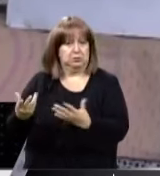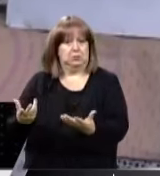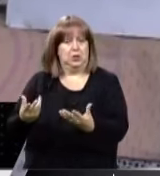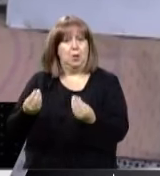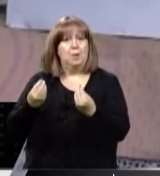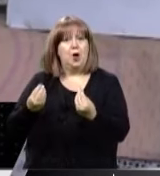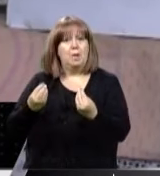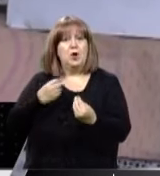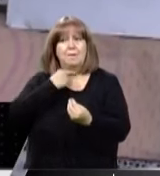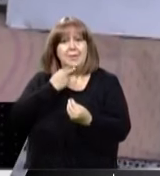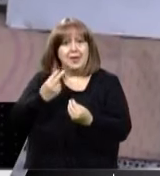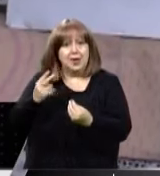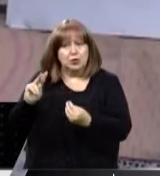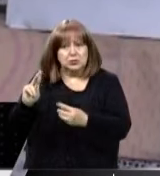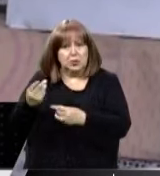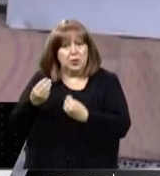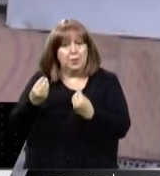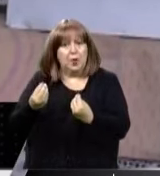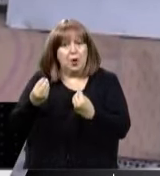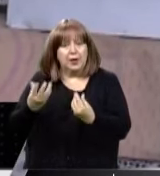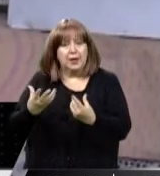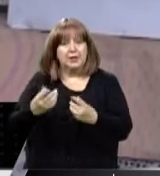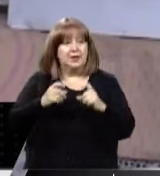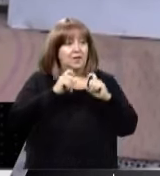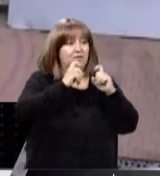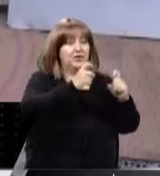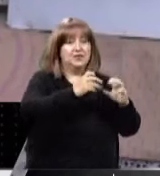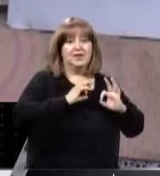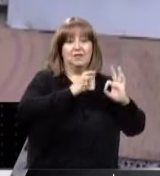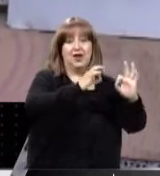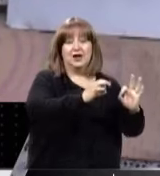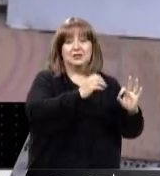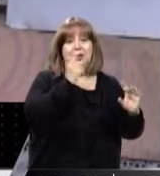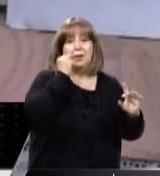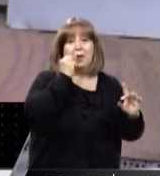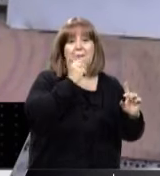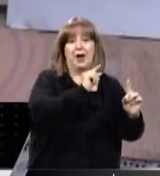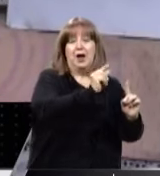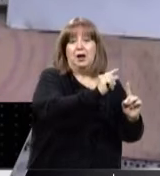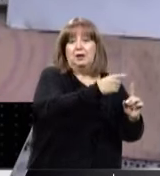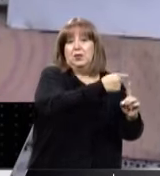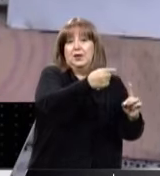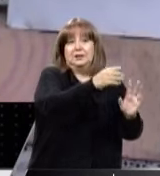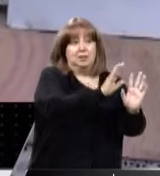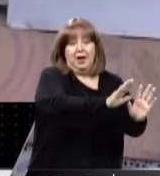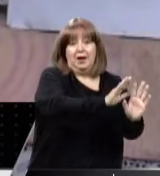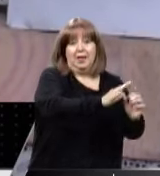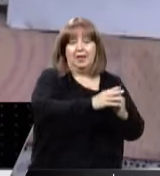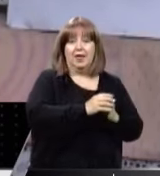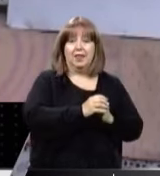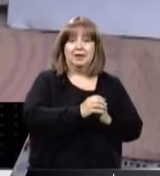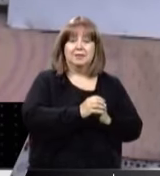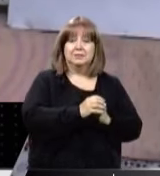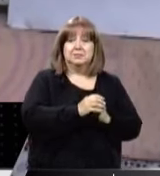ese hecho, como todos saben, lo que se desencadenó, que la justicia empezara a investigar y también sospechara de que Karen Oviedo